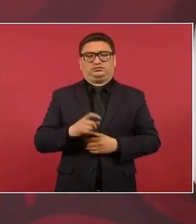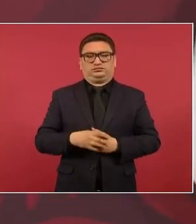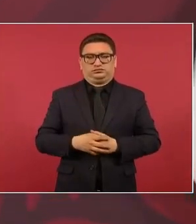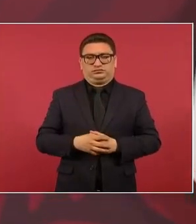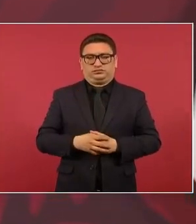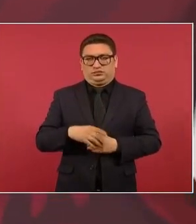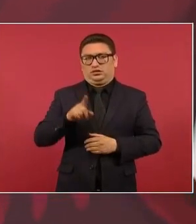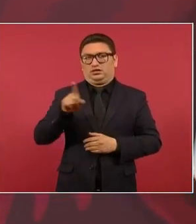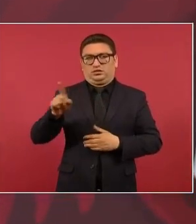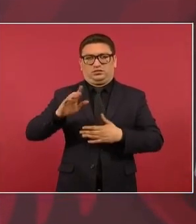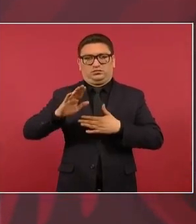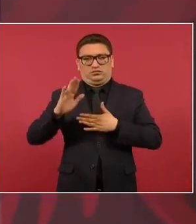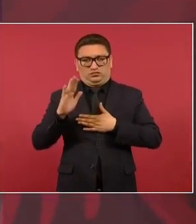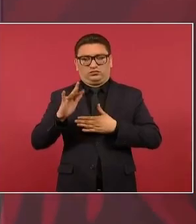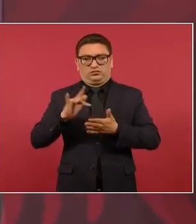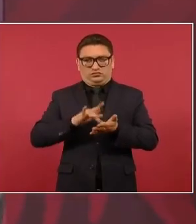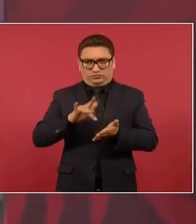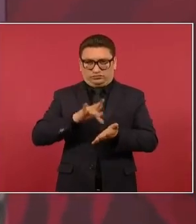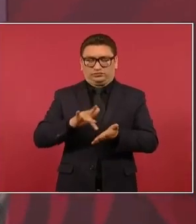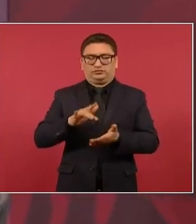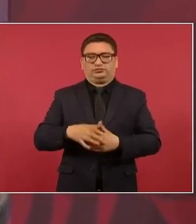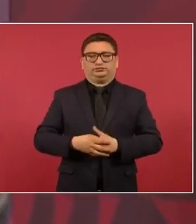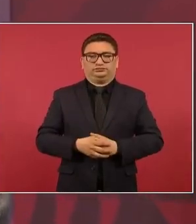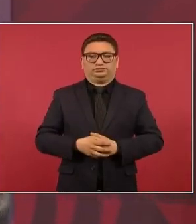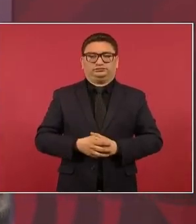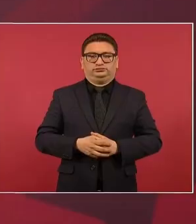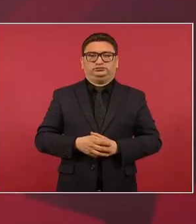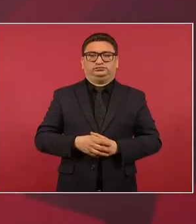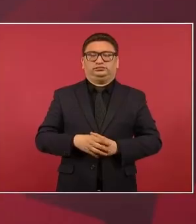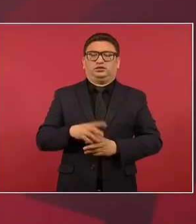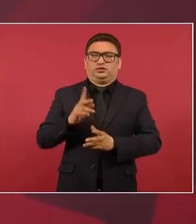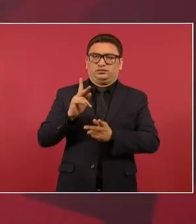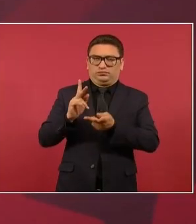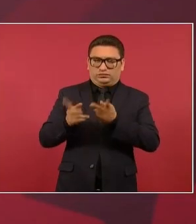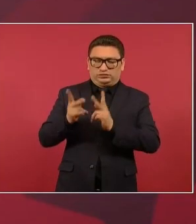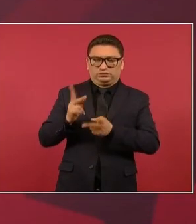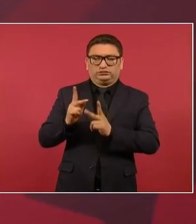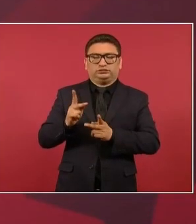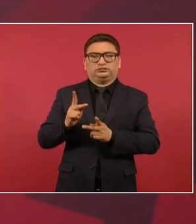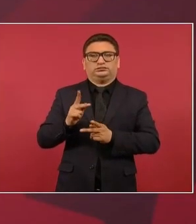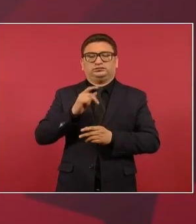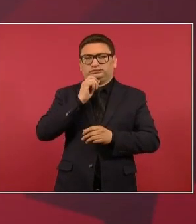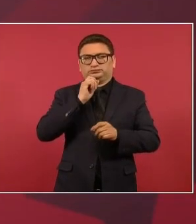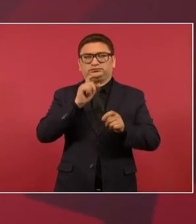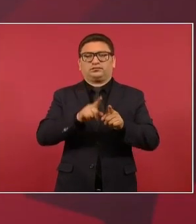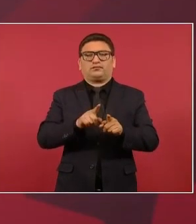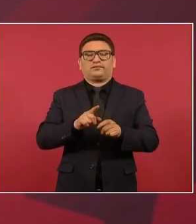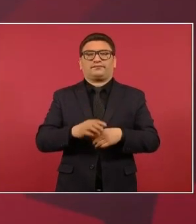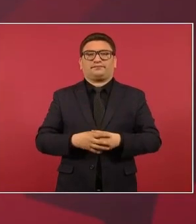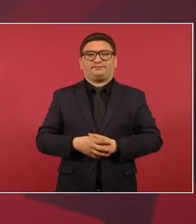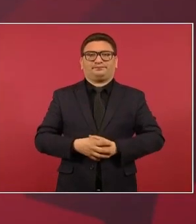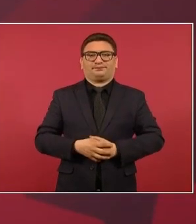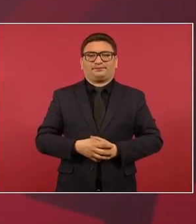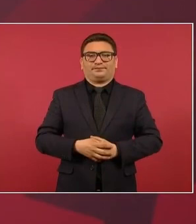su compromiso de que van a ayudar. Hablamos también de